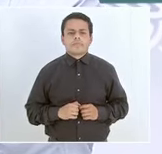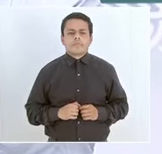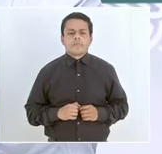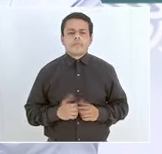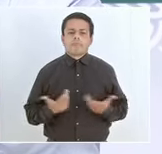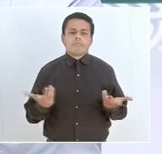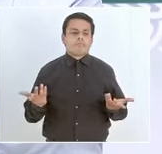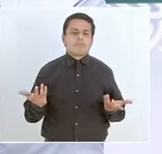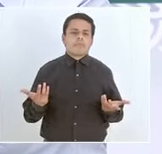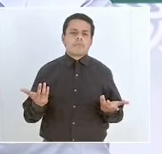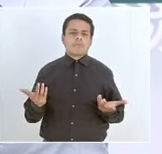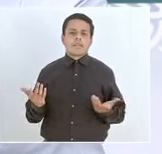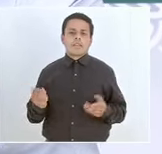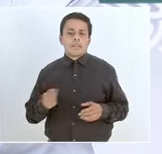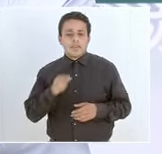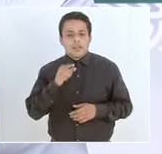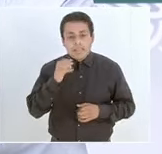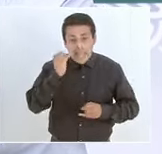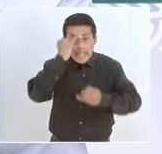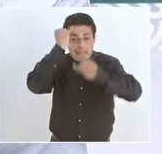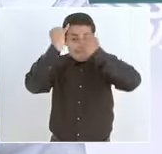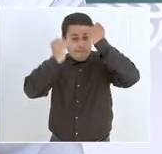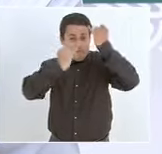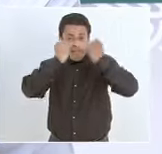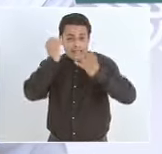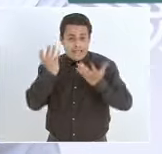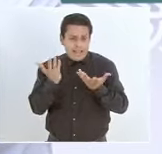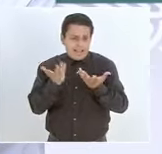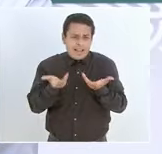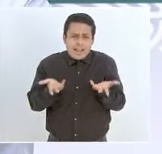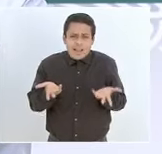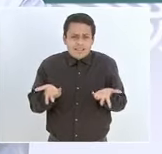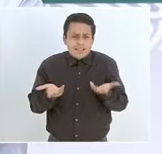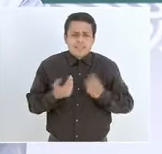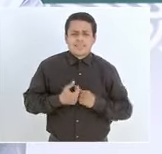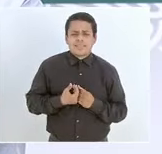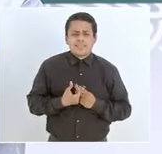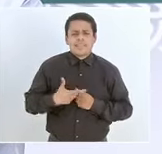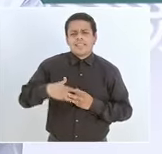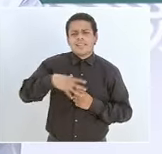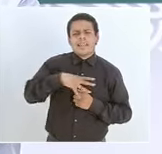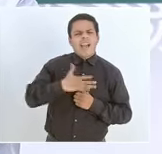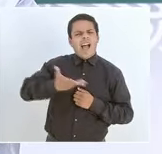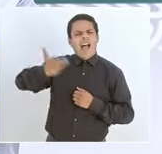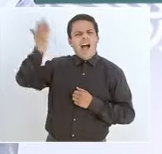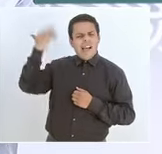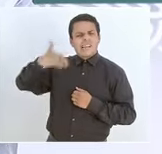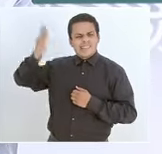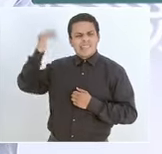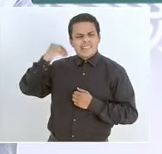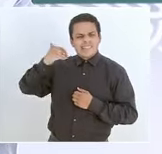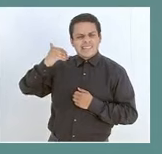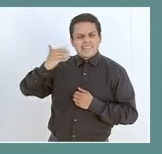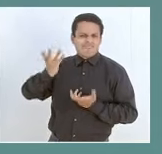Ni imaginar que con el sistema de antes